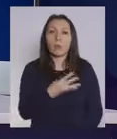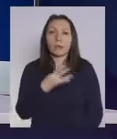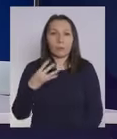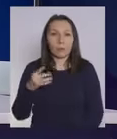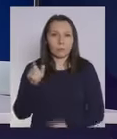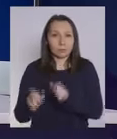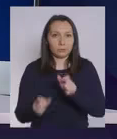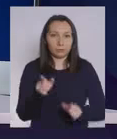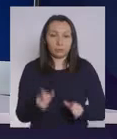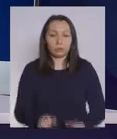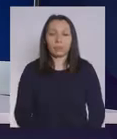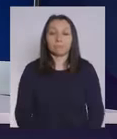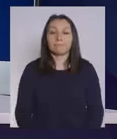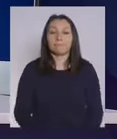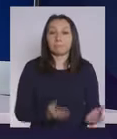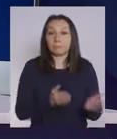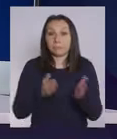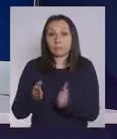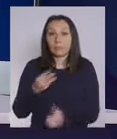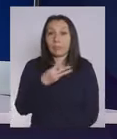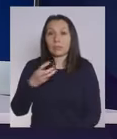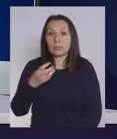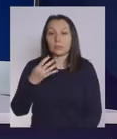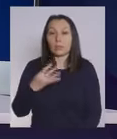375.044, de las cuales